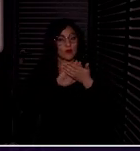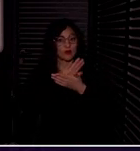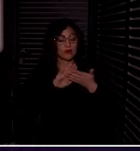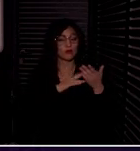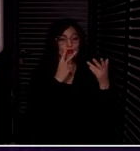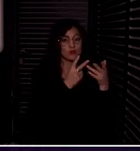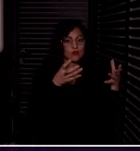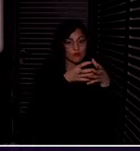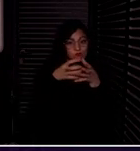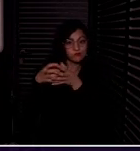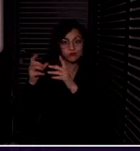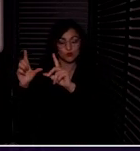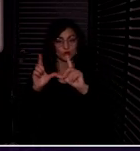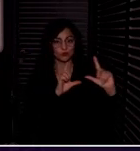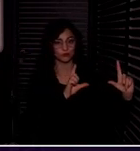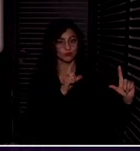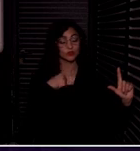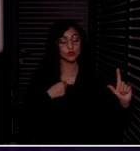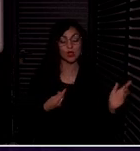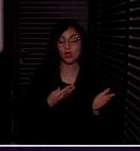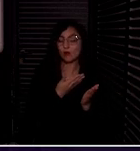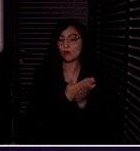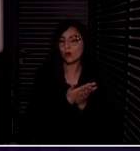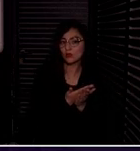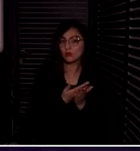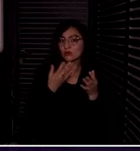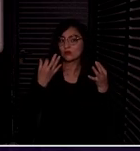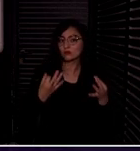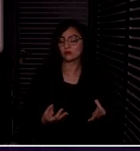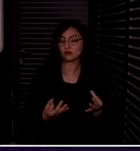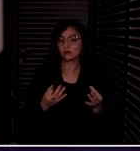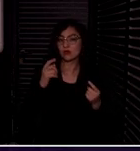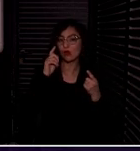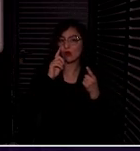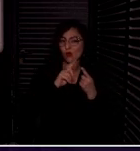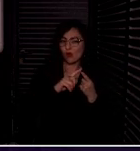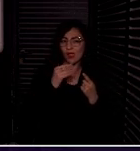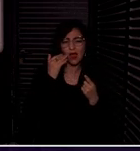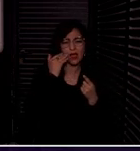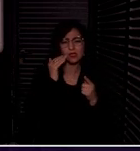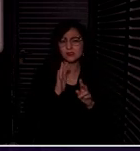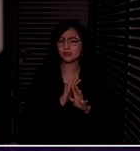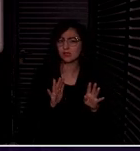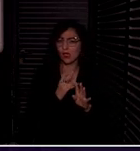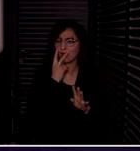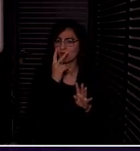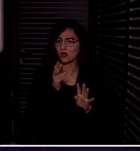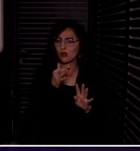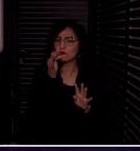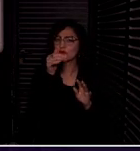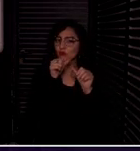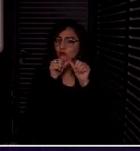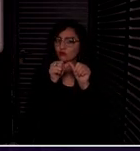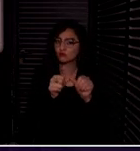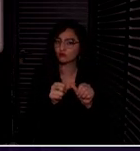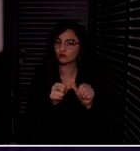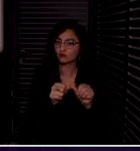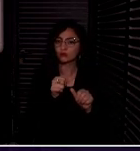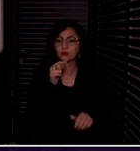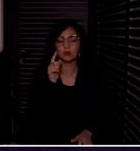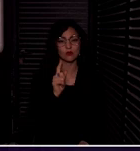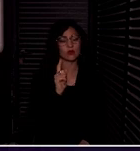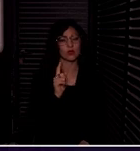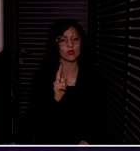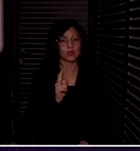escenarios de futuro. Yo apostaría justamente por una que casi nadie ve como futuro posible para el audiovisual televisivo, que